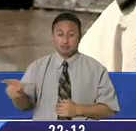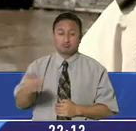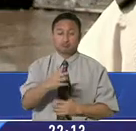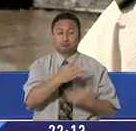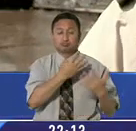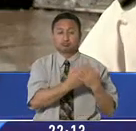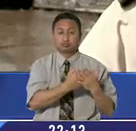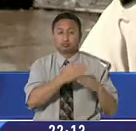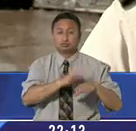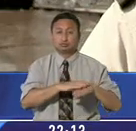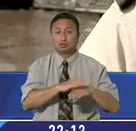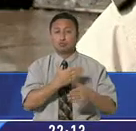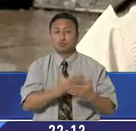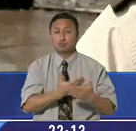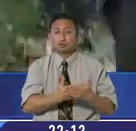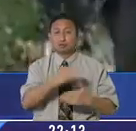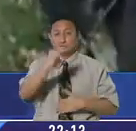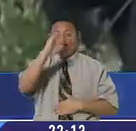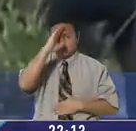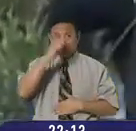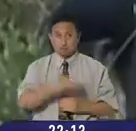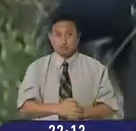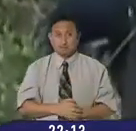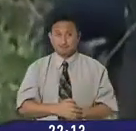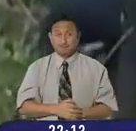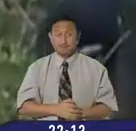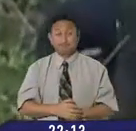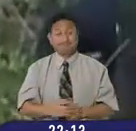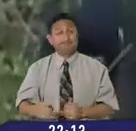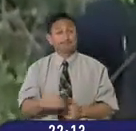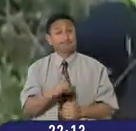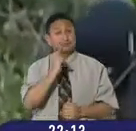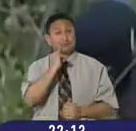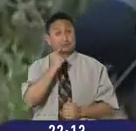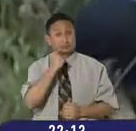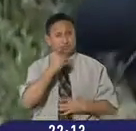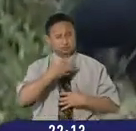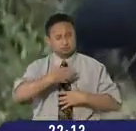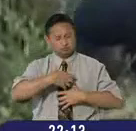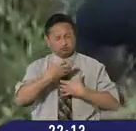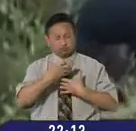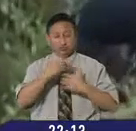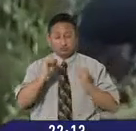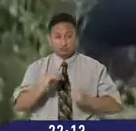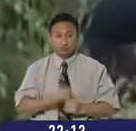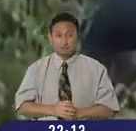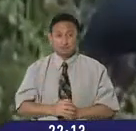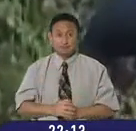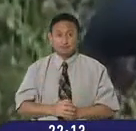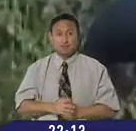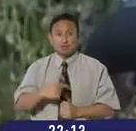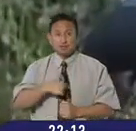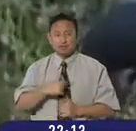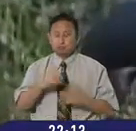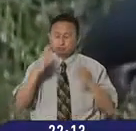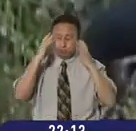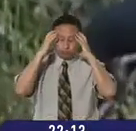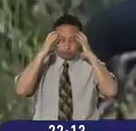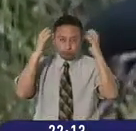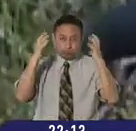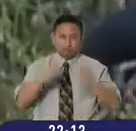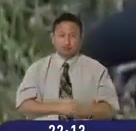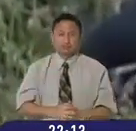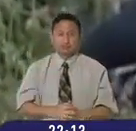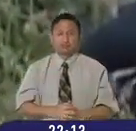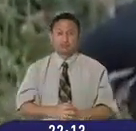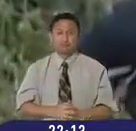los elementos que presentó la Policía Nacional. Malos consejeros son los celos, la ira, la rabia, por un momento de ofuscación marcado